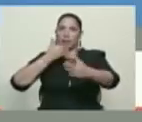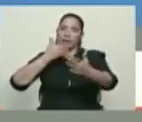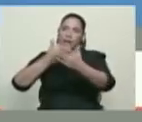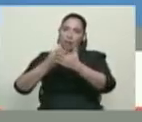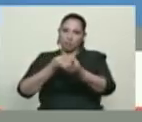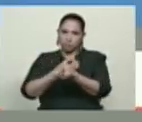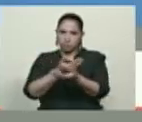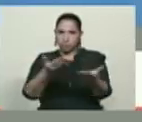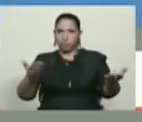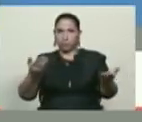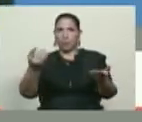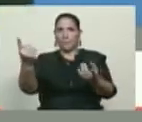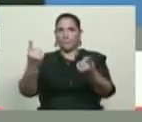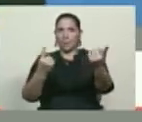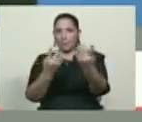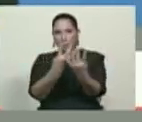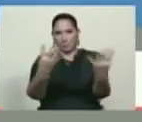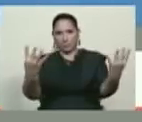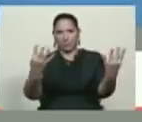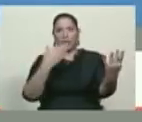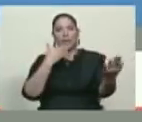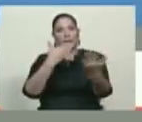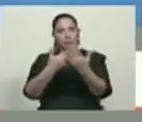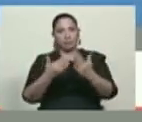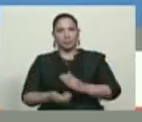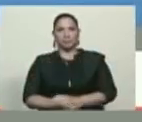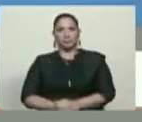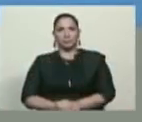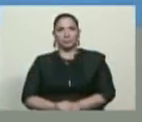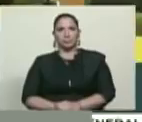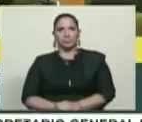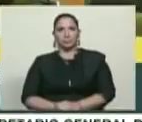mucho su presencia y su comparecencia. Muchas gracias.